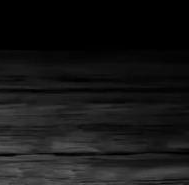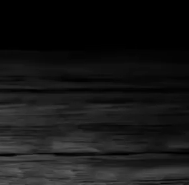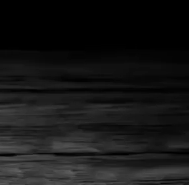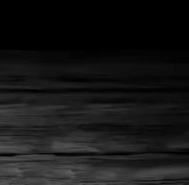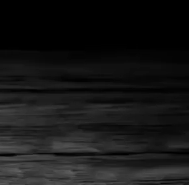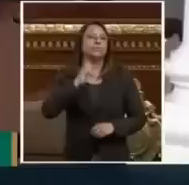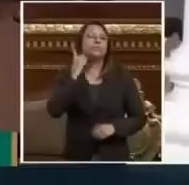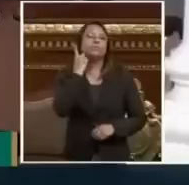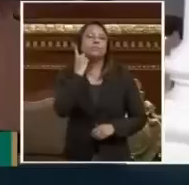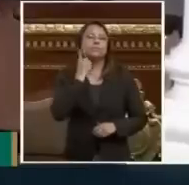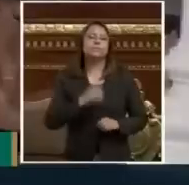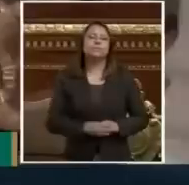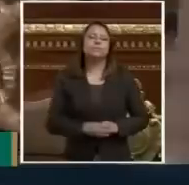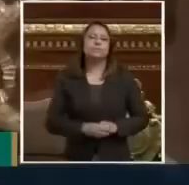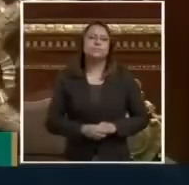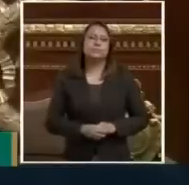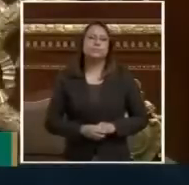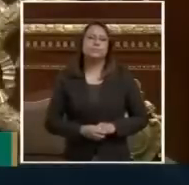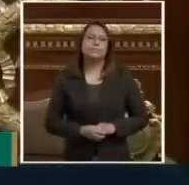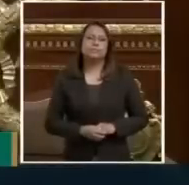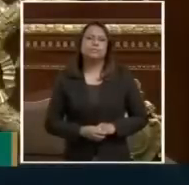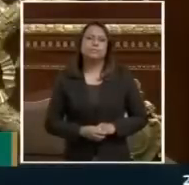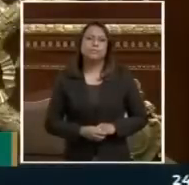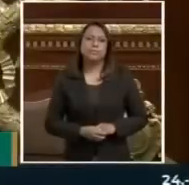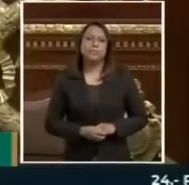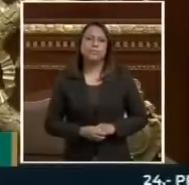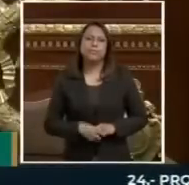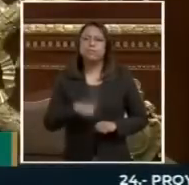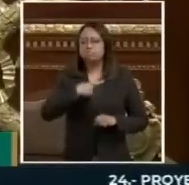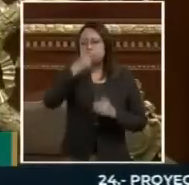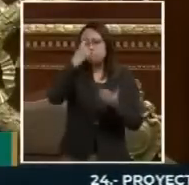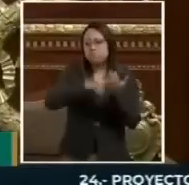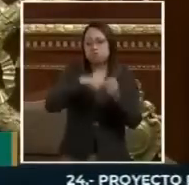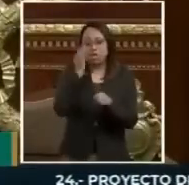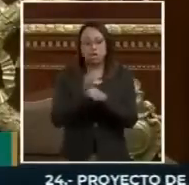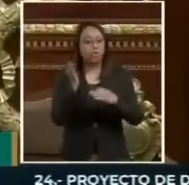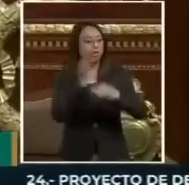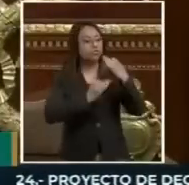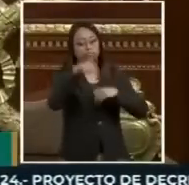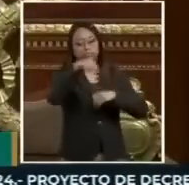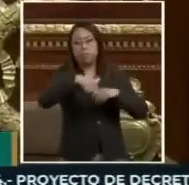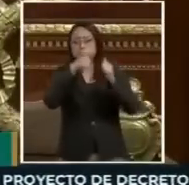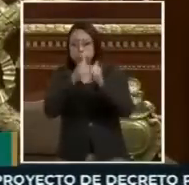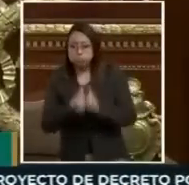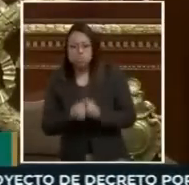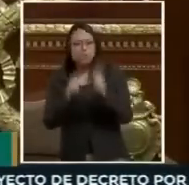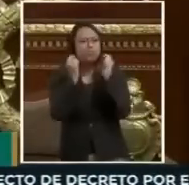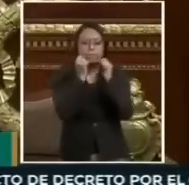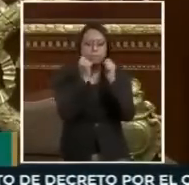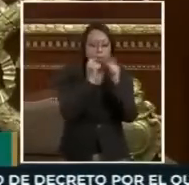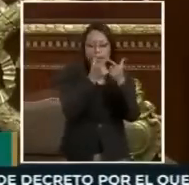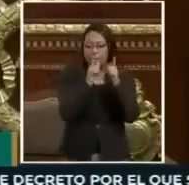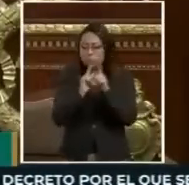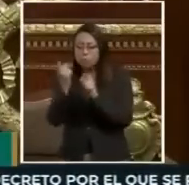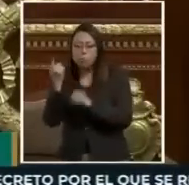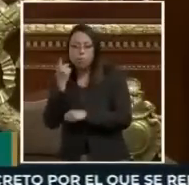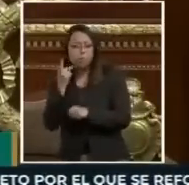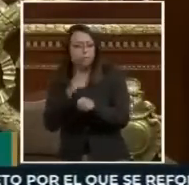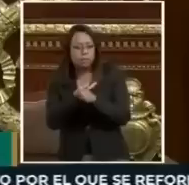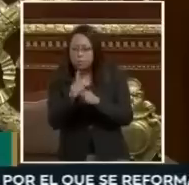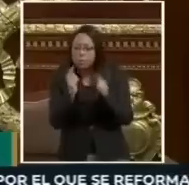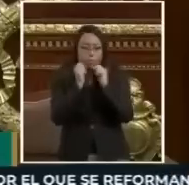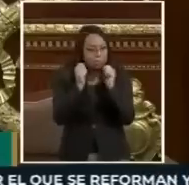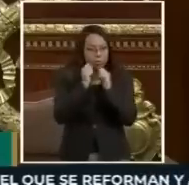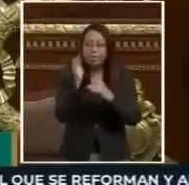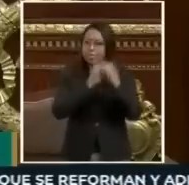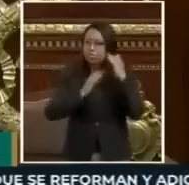compañeras. Yo creo que absolutamente todos los aquí presentes, sin importar nuestro partido, estamos de acuerdo